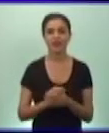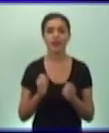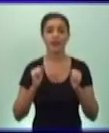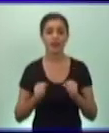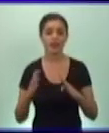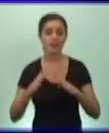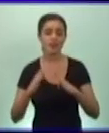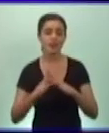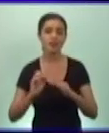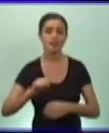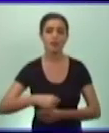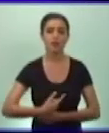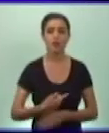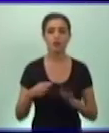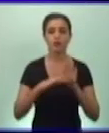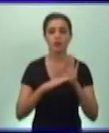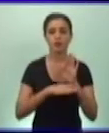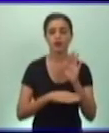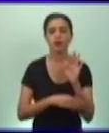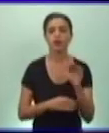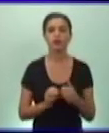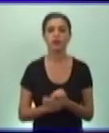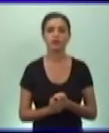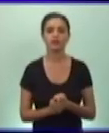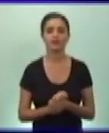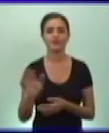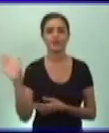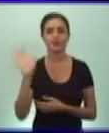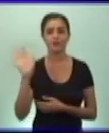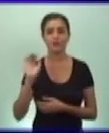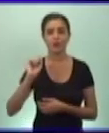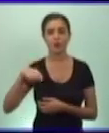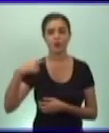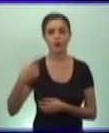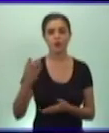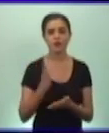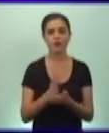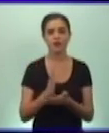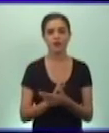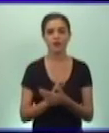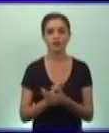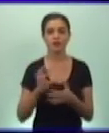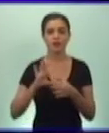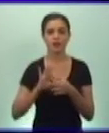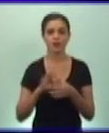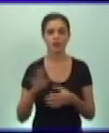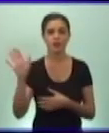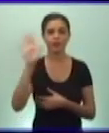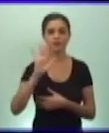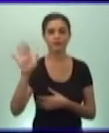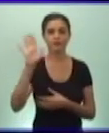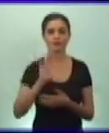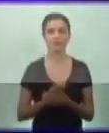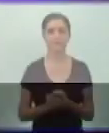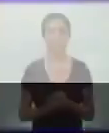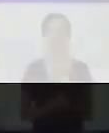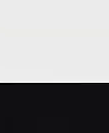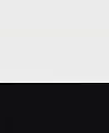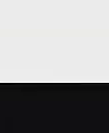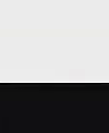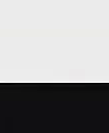casa cumpliendo las medidas sanitarias y nos vemos entonces en un próximo encuentro de Geografía Regional del 11º grado. Muchas gracias.